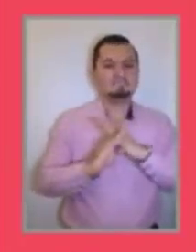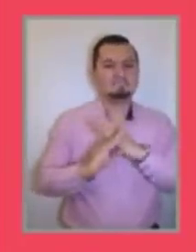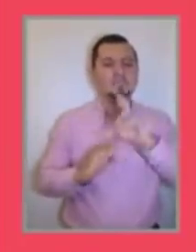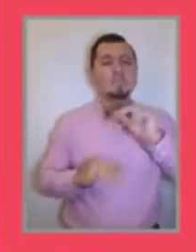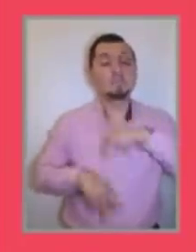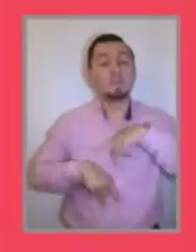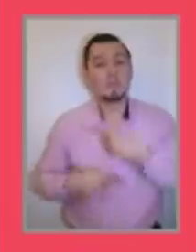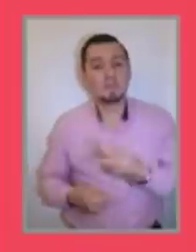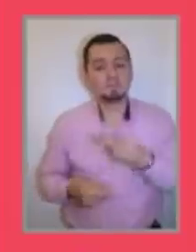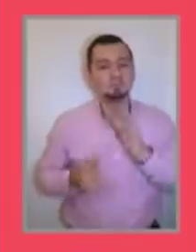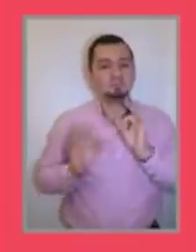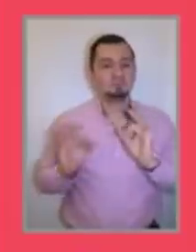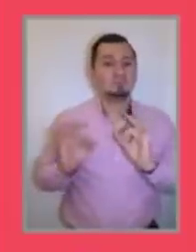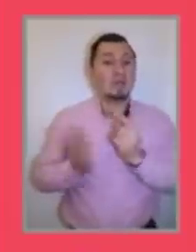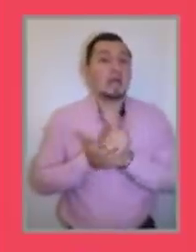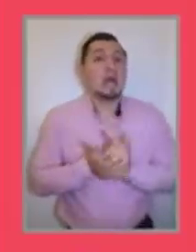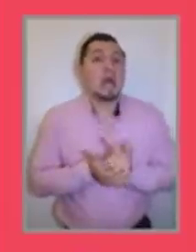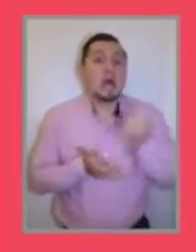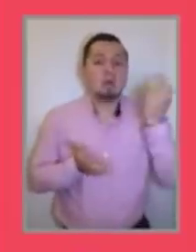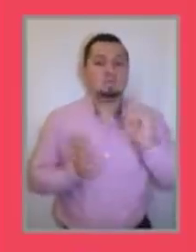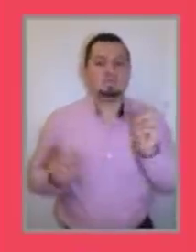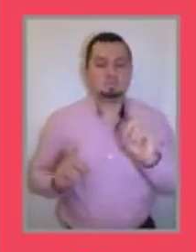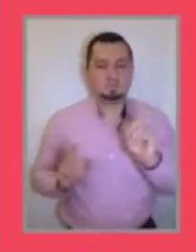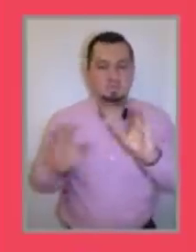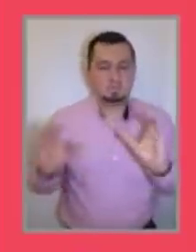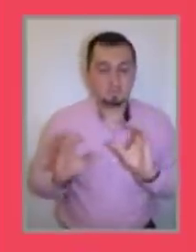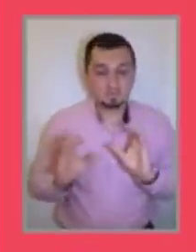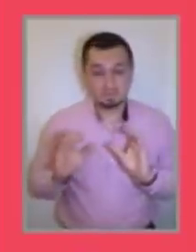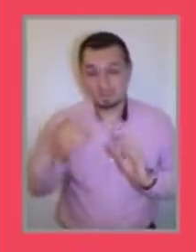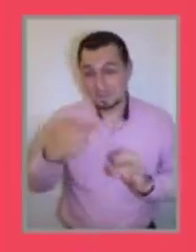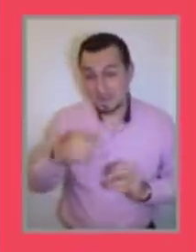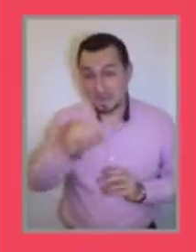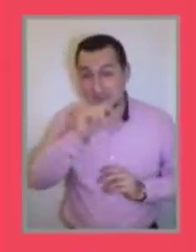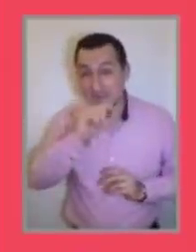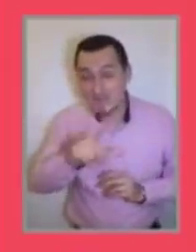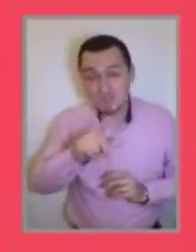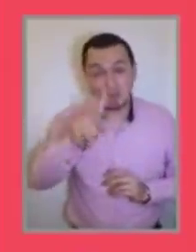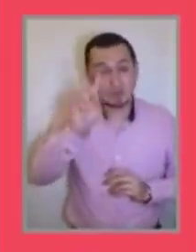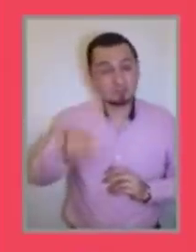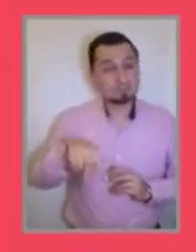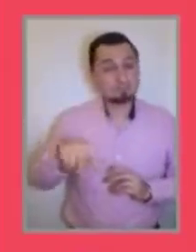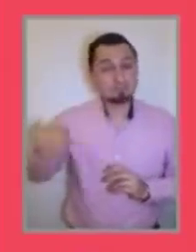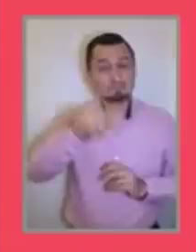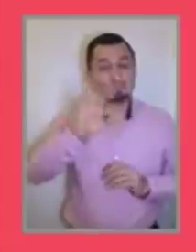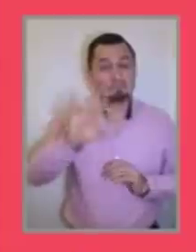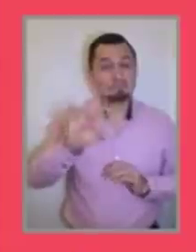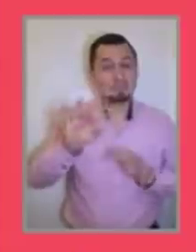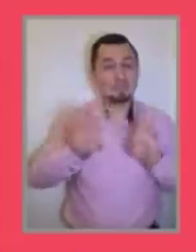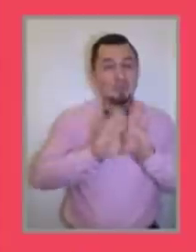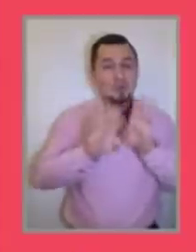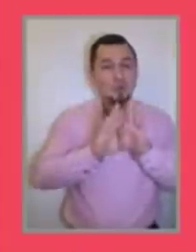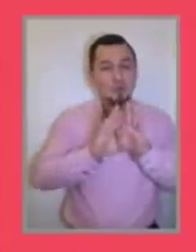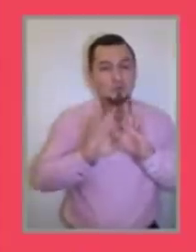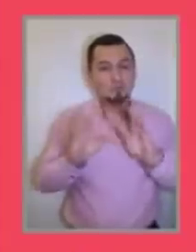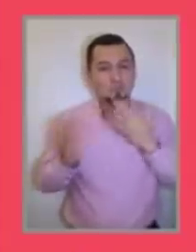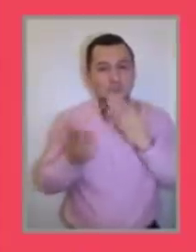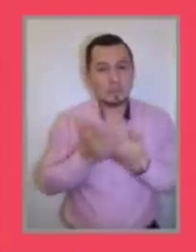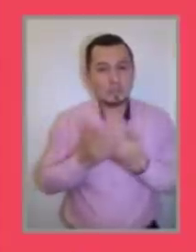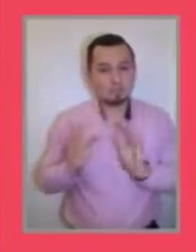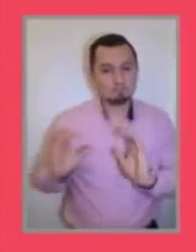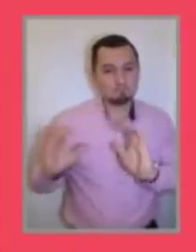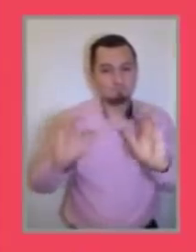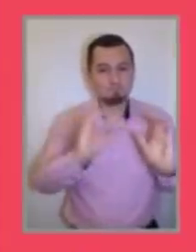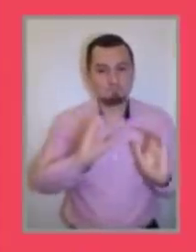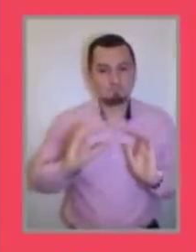un agravamiento. Ahora, en Jalisco, afortunadamente estamos en una fase de estabilización. No